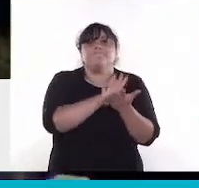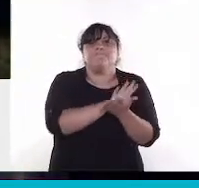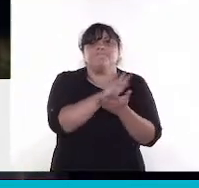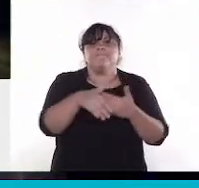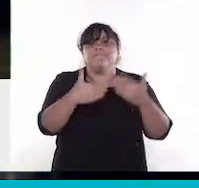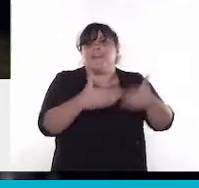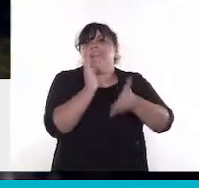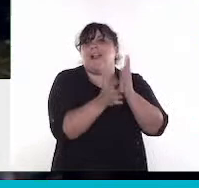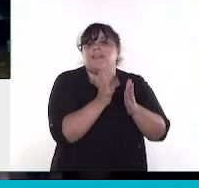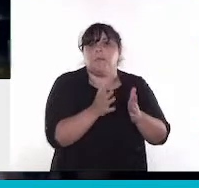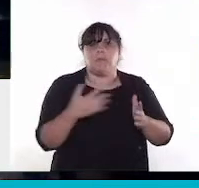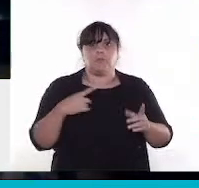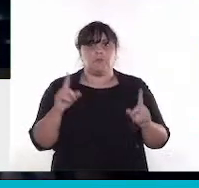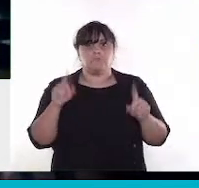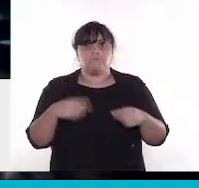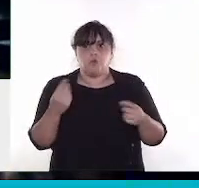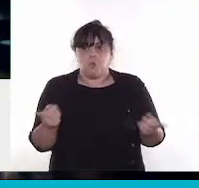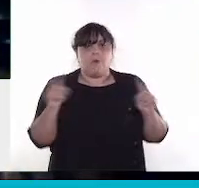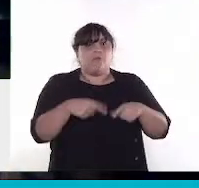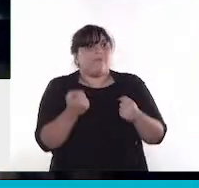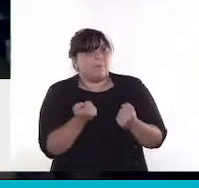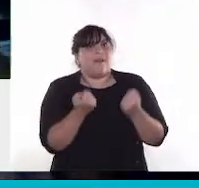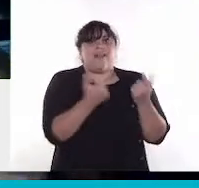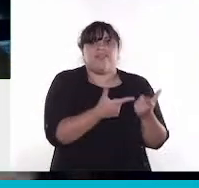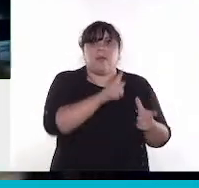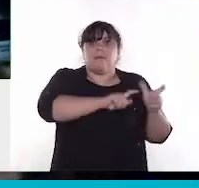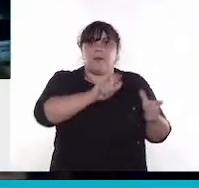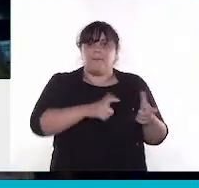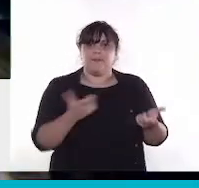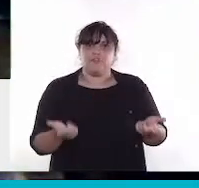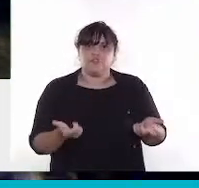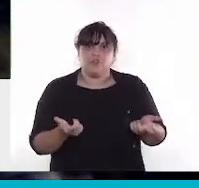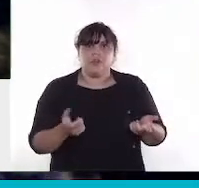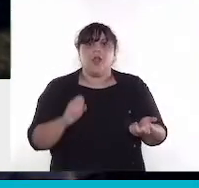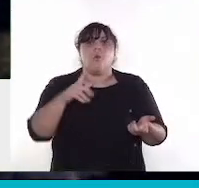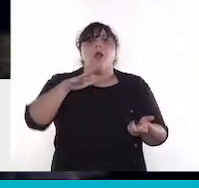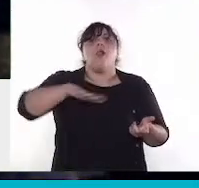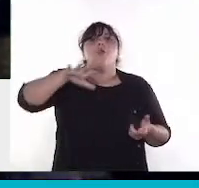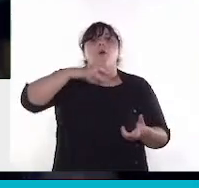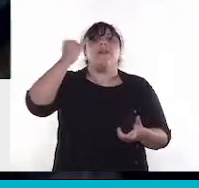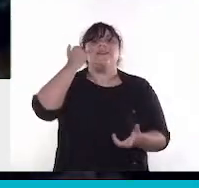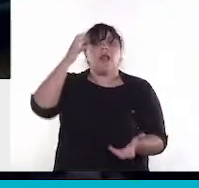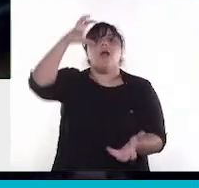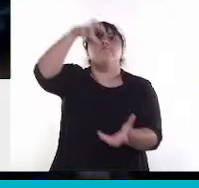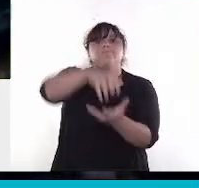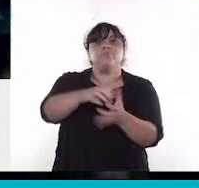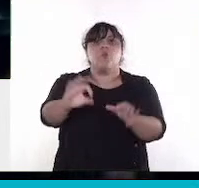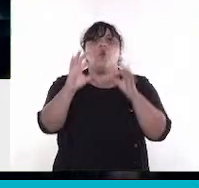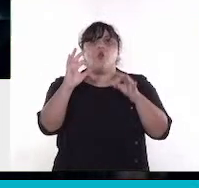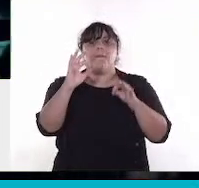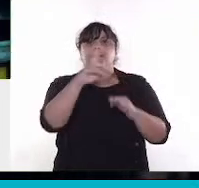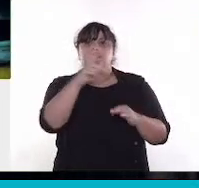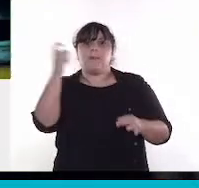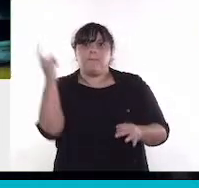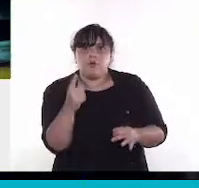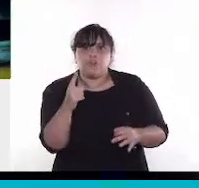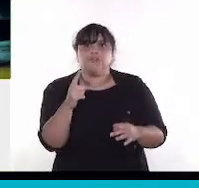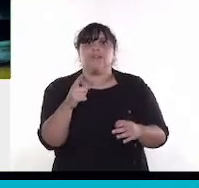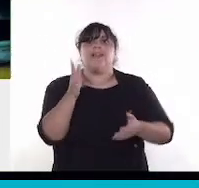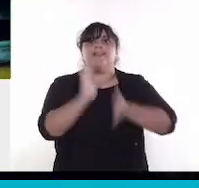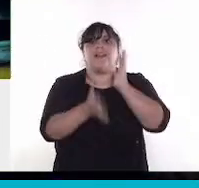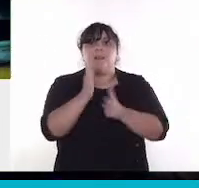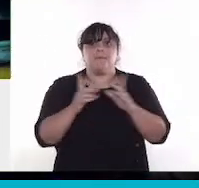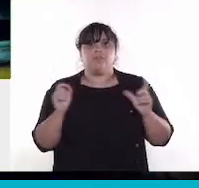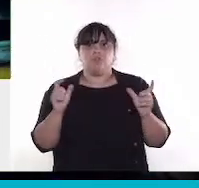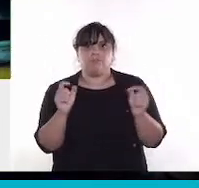generado a estos pacientes, en qué lugares de atención ya tenemos funcionando completamente los servicios oncológicos, a cargo de